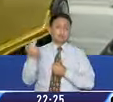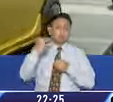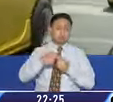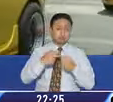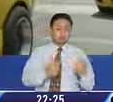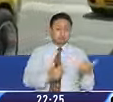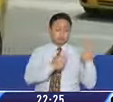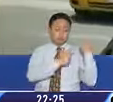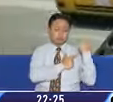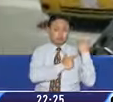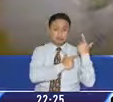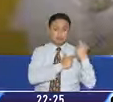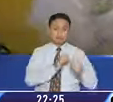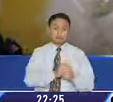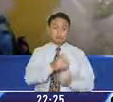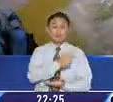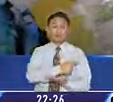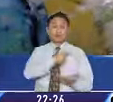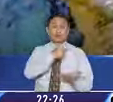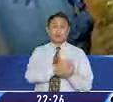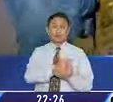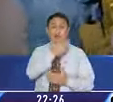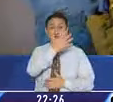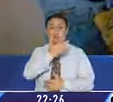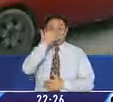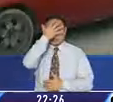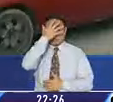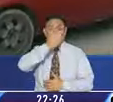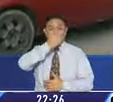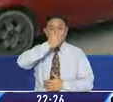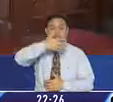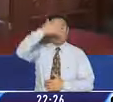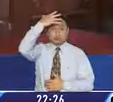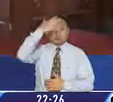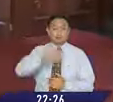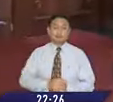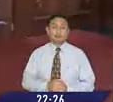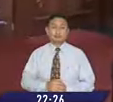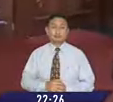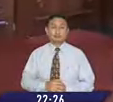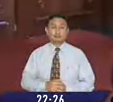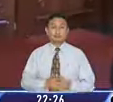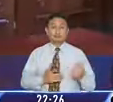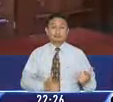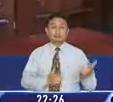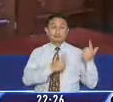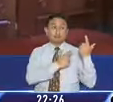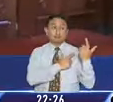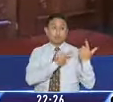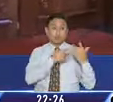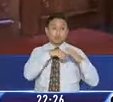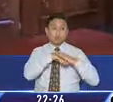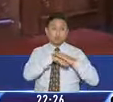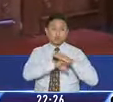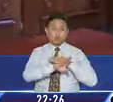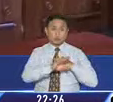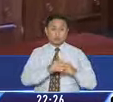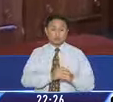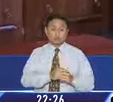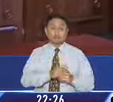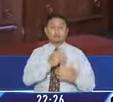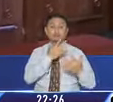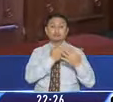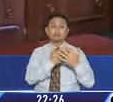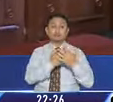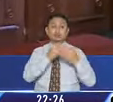las Fuerzas Armadas en Guayas, Esmeraldas y Santo Domingo. Las Fuerzas Armadas pueden ingresar a los centros